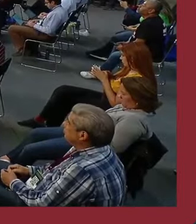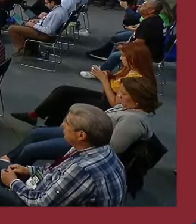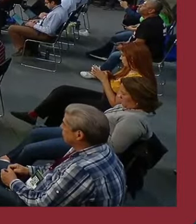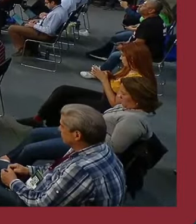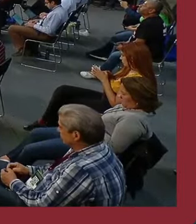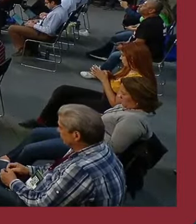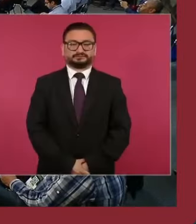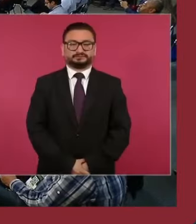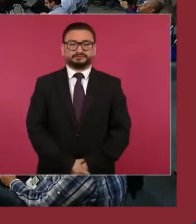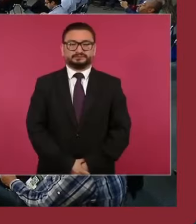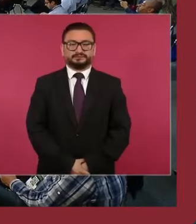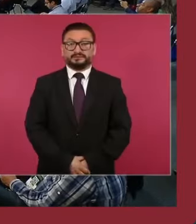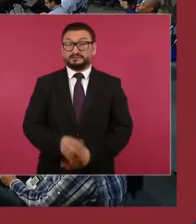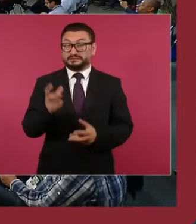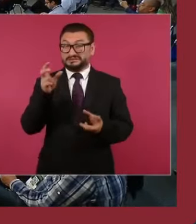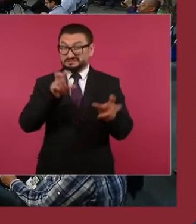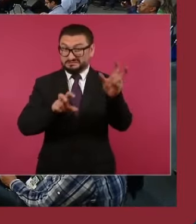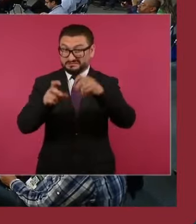Cuando no…